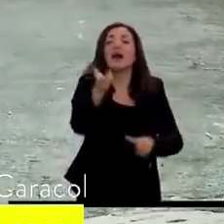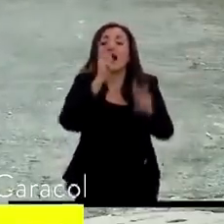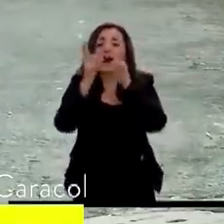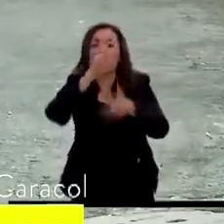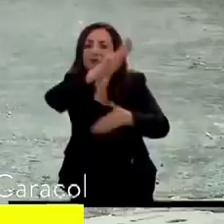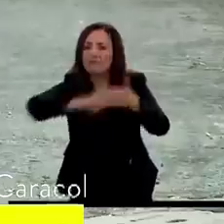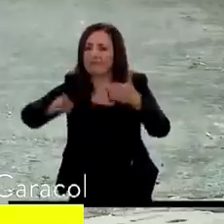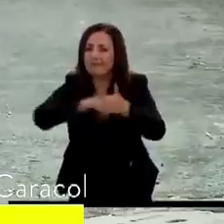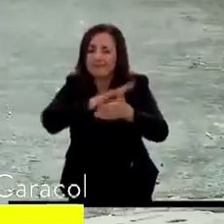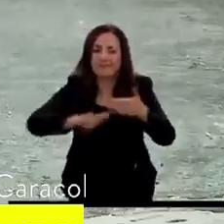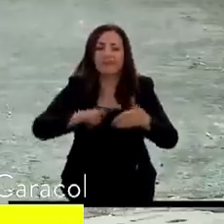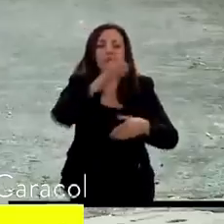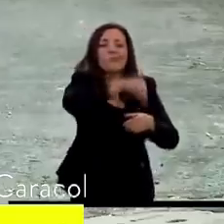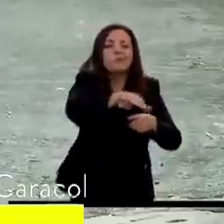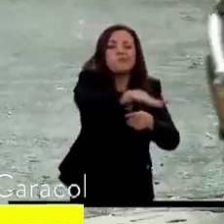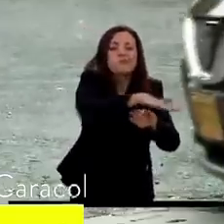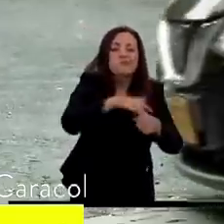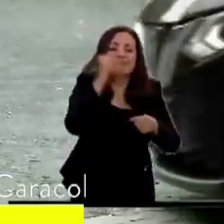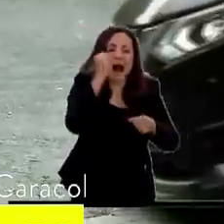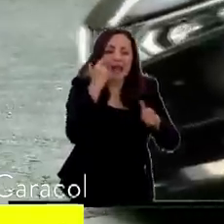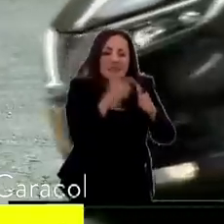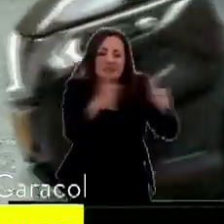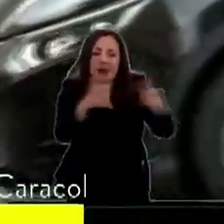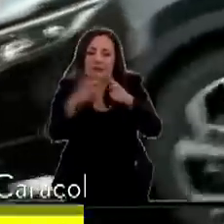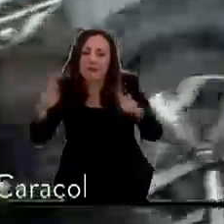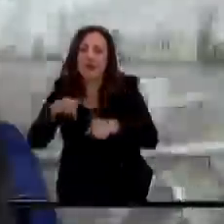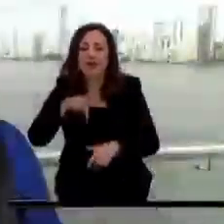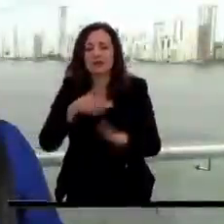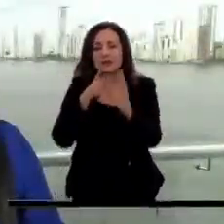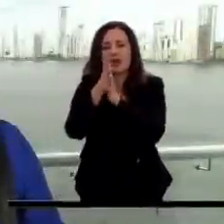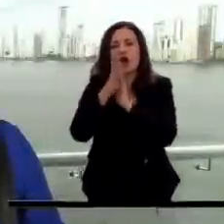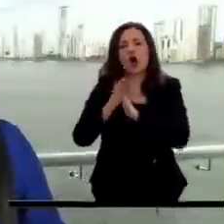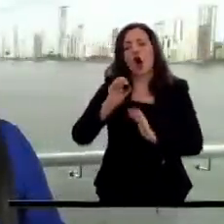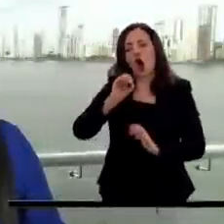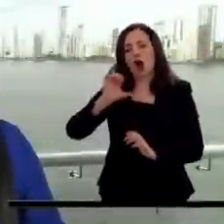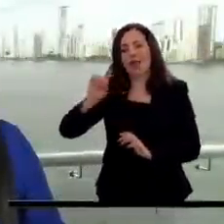número de contagios. Información desde el oeste de Cali, Jefferson Bolívar, Noticias Caracol.